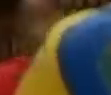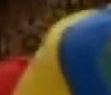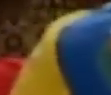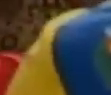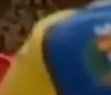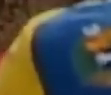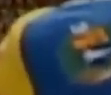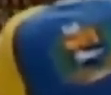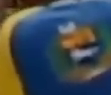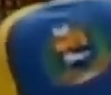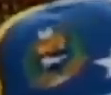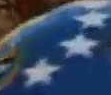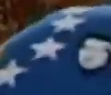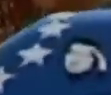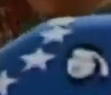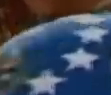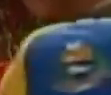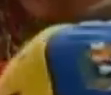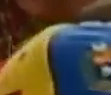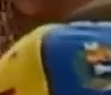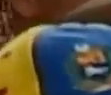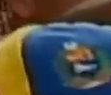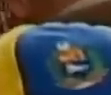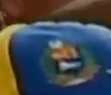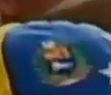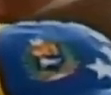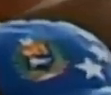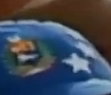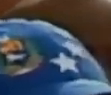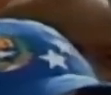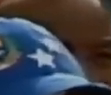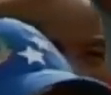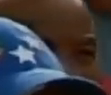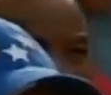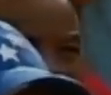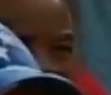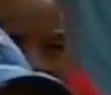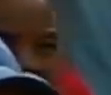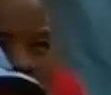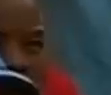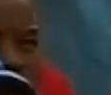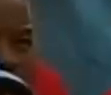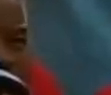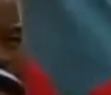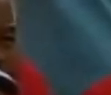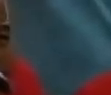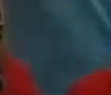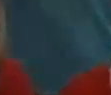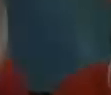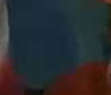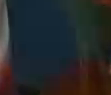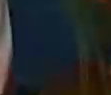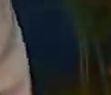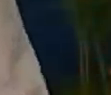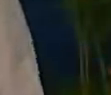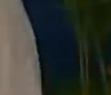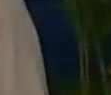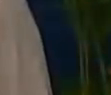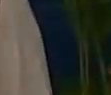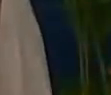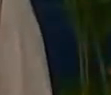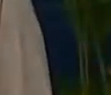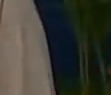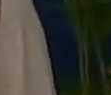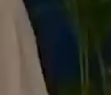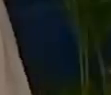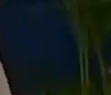y somos chavistas. Además lo hacemos con amor, con dedicación. Le di la orden